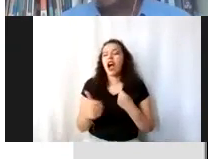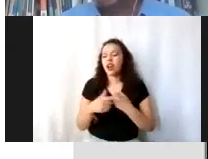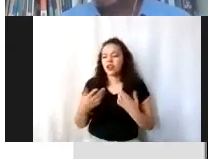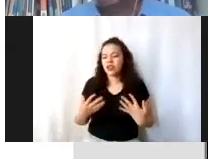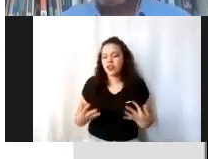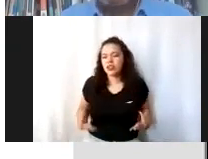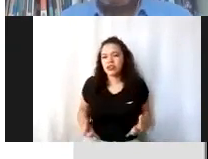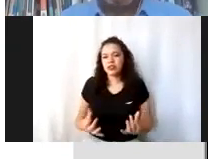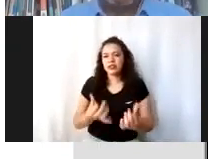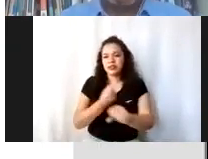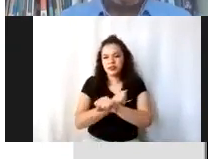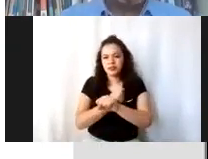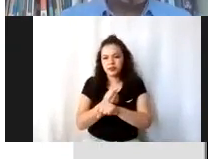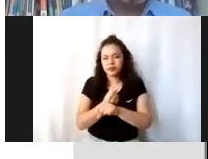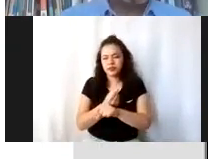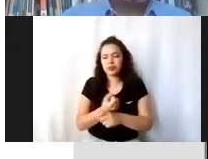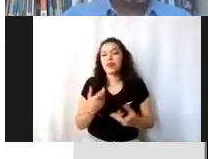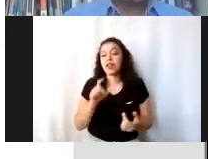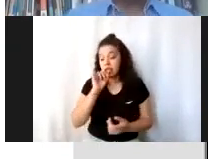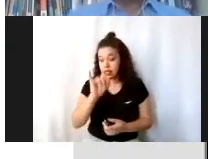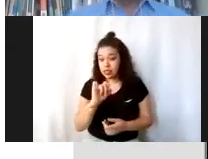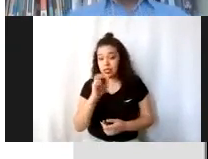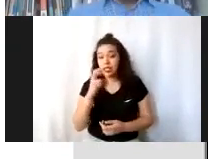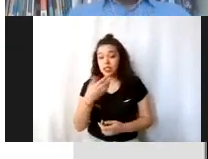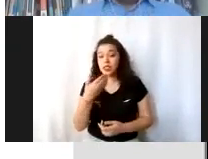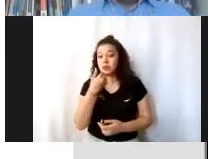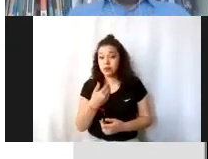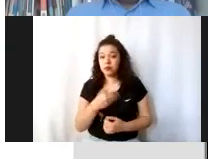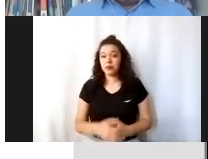Sí, efectivamente, esto que señalas es correcto.